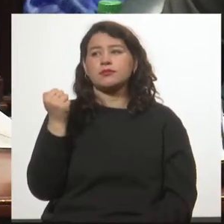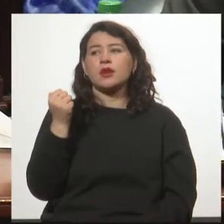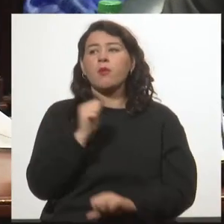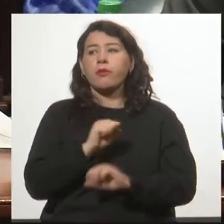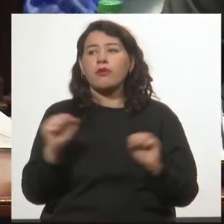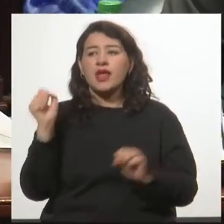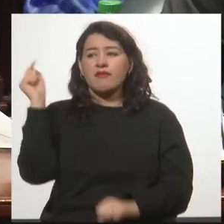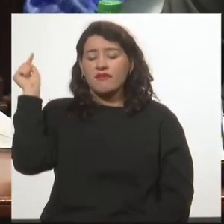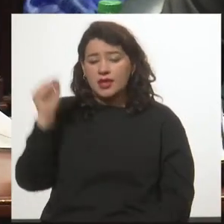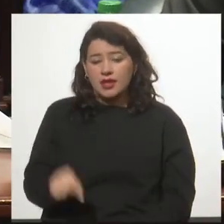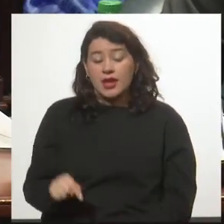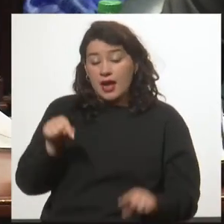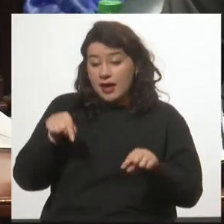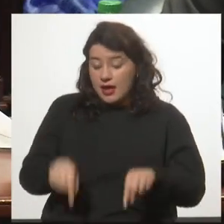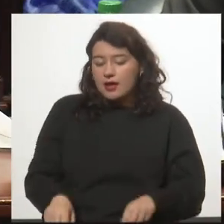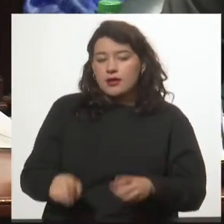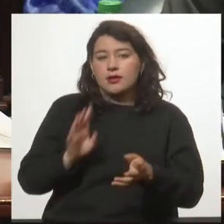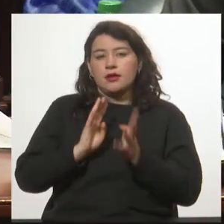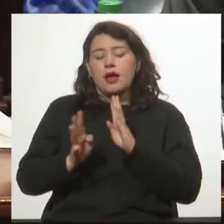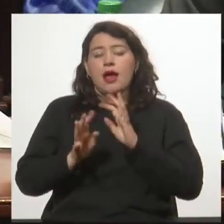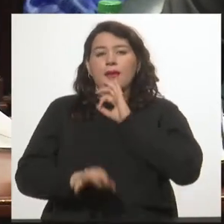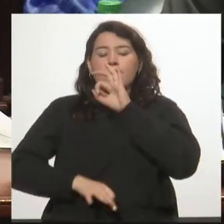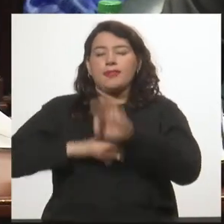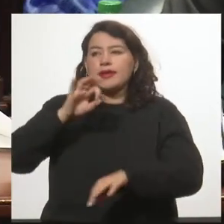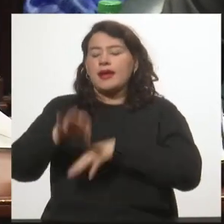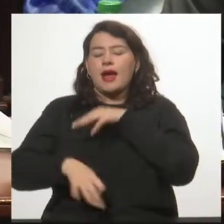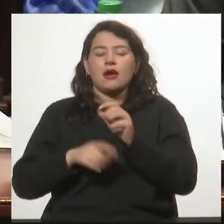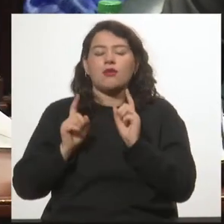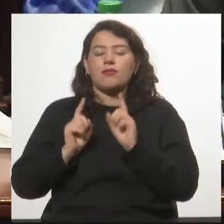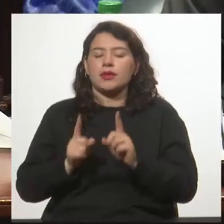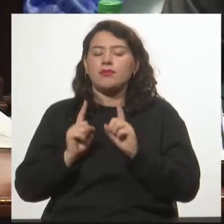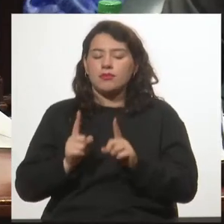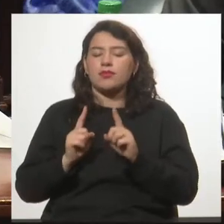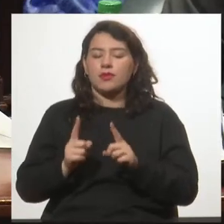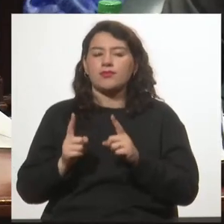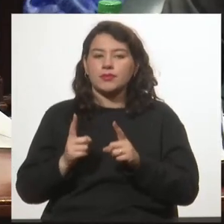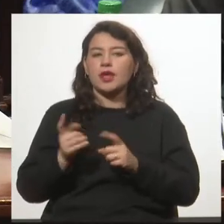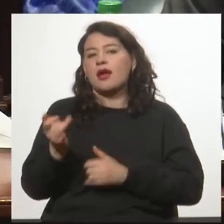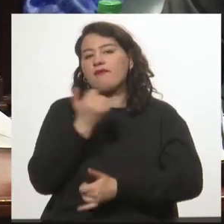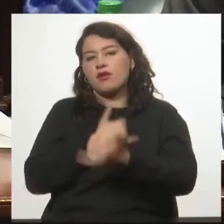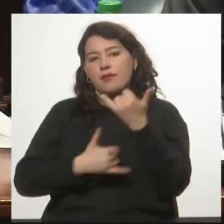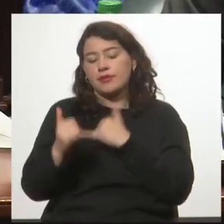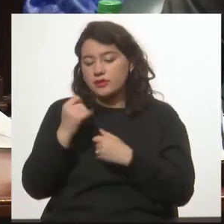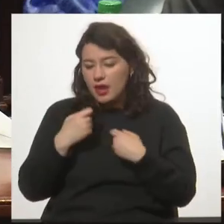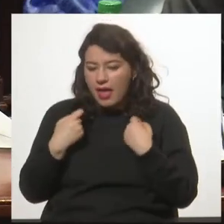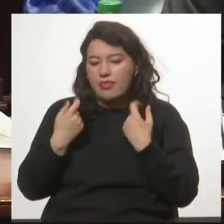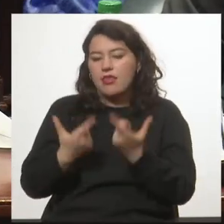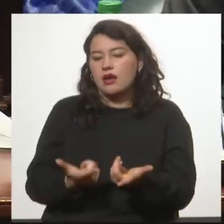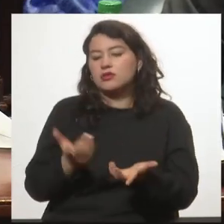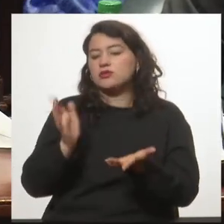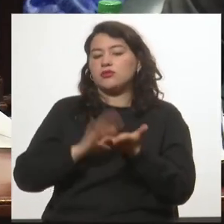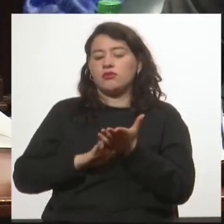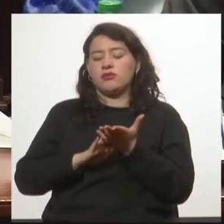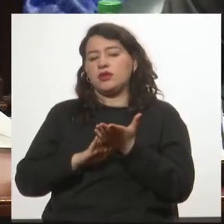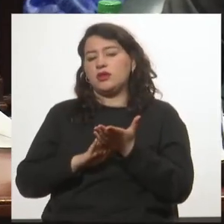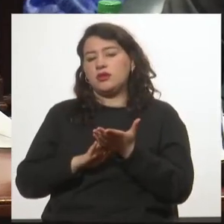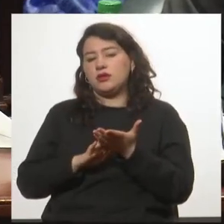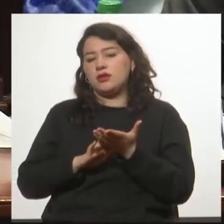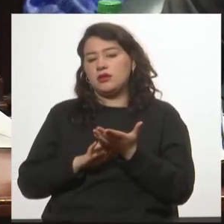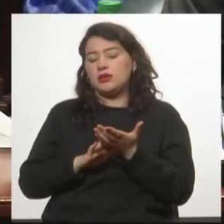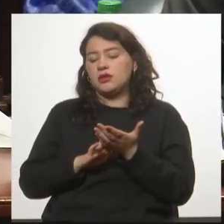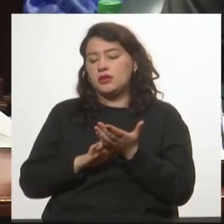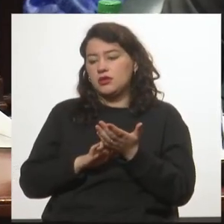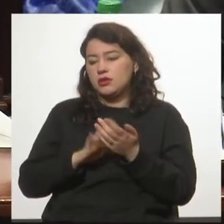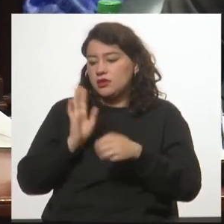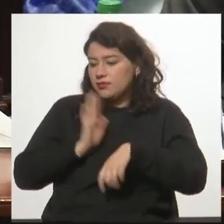venir a este recinto a dar las explicaciones que corresponden a volcar la información que corresponda sobre todo aquello que tiene que ver